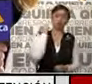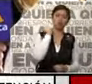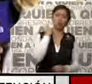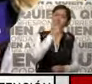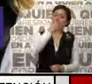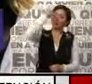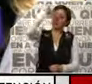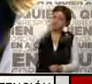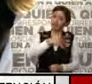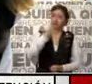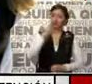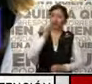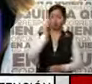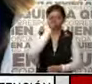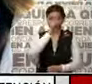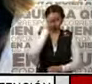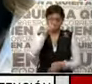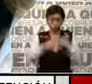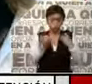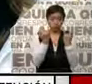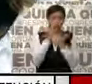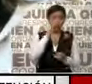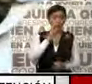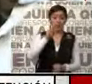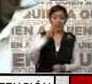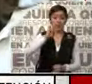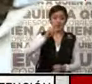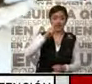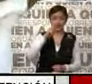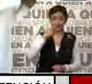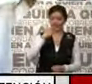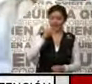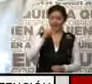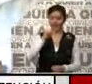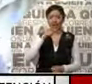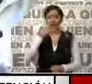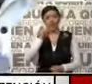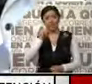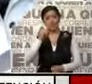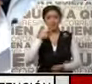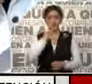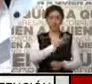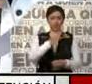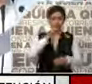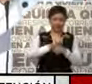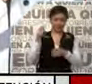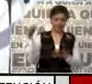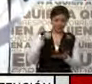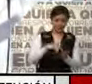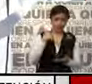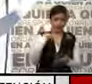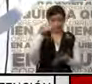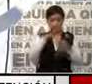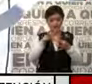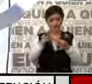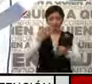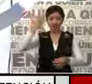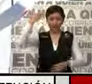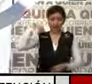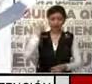dar una asesoría jurídica, como el caso de la señora Virginia Galván. Muy buenos días, bienvenida. Ella nos comentaba, Susana, que hace 10 años padece